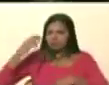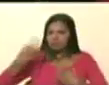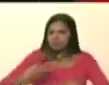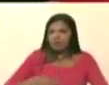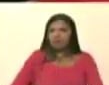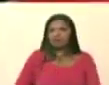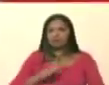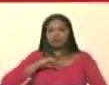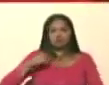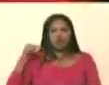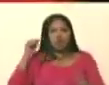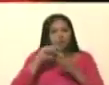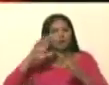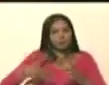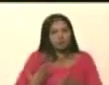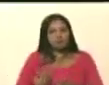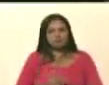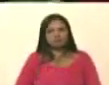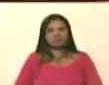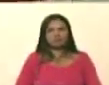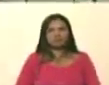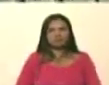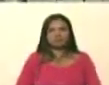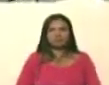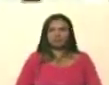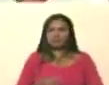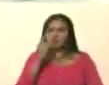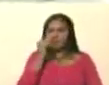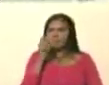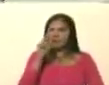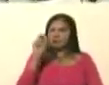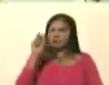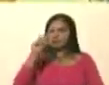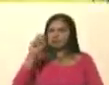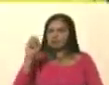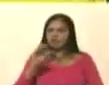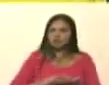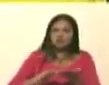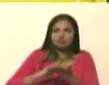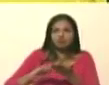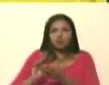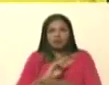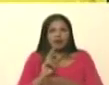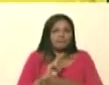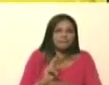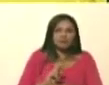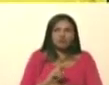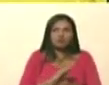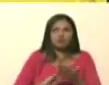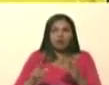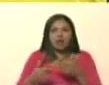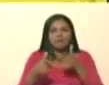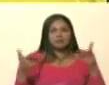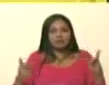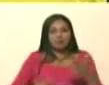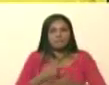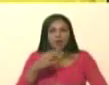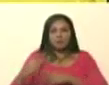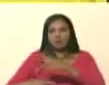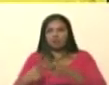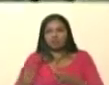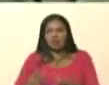se puede y lo vamos a lograr rodolfo la recuperación el crecimiento y la expansión de las fuerzas productivas